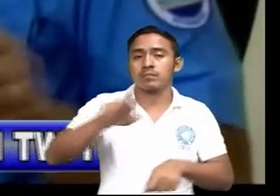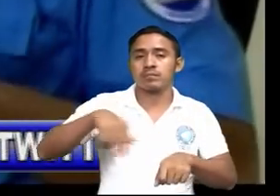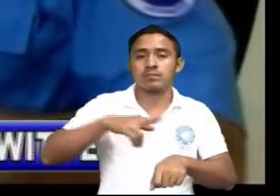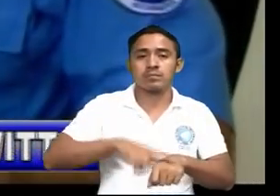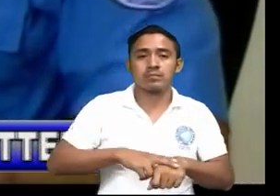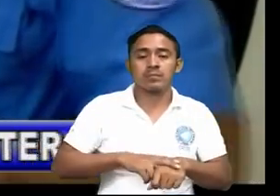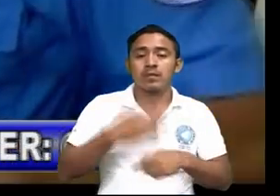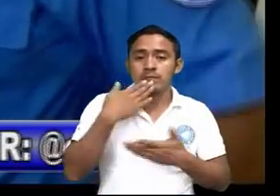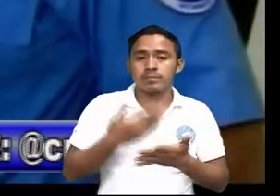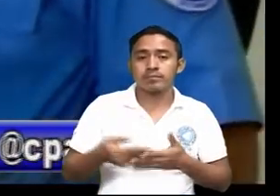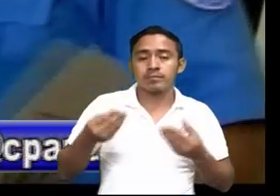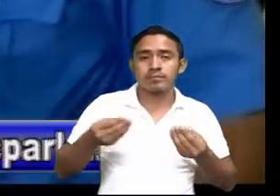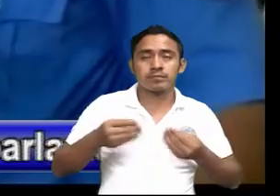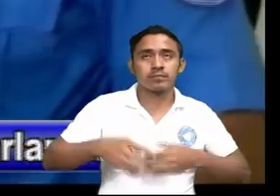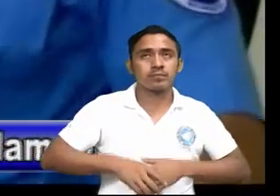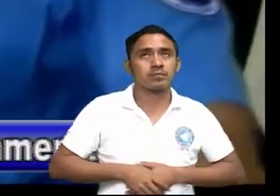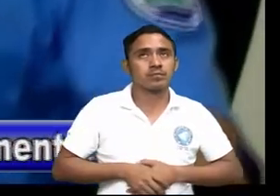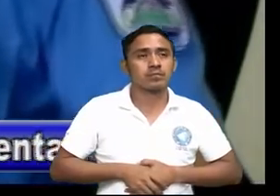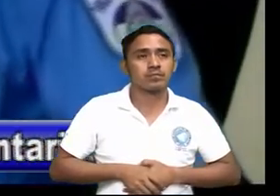Nacional. Muchas gracias.